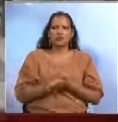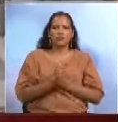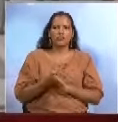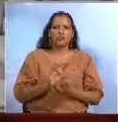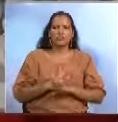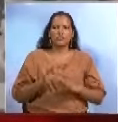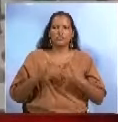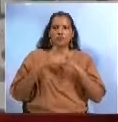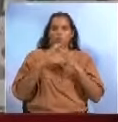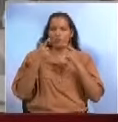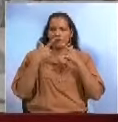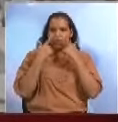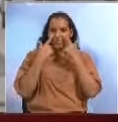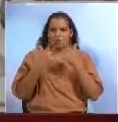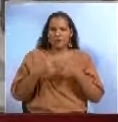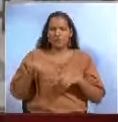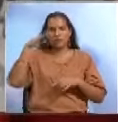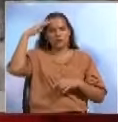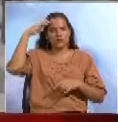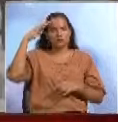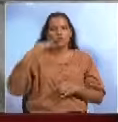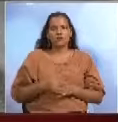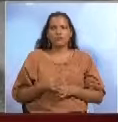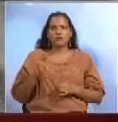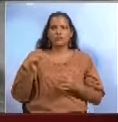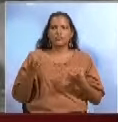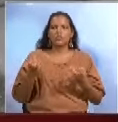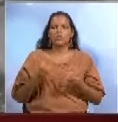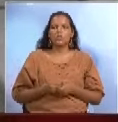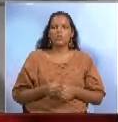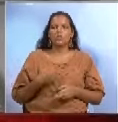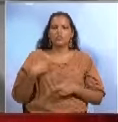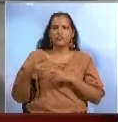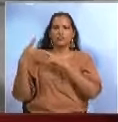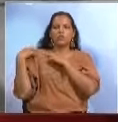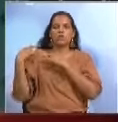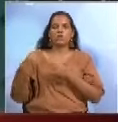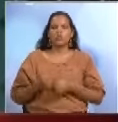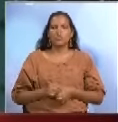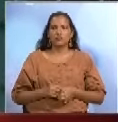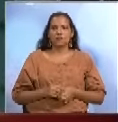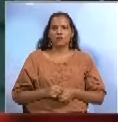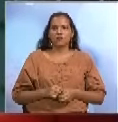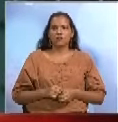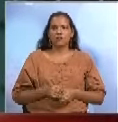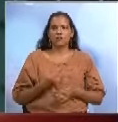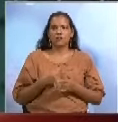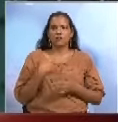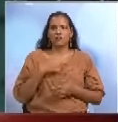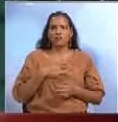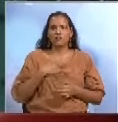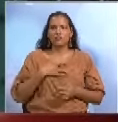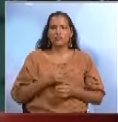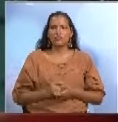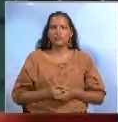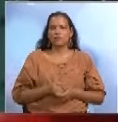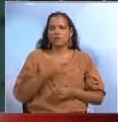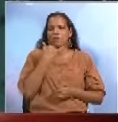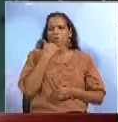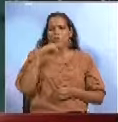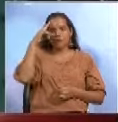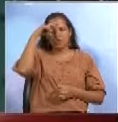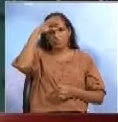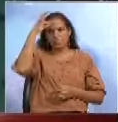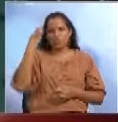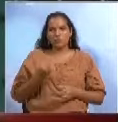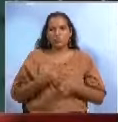una carpa de vigilancia policial. No quieren tomar la justicia por mano propia. Porque realmente nos sentimos hastiados, cansados,